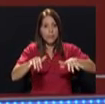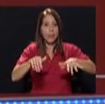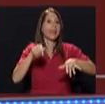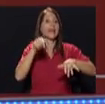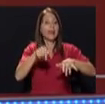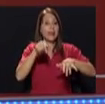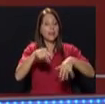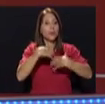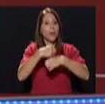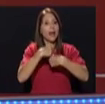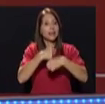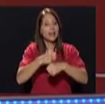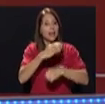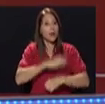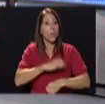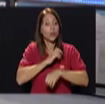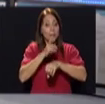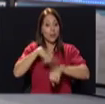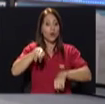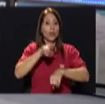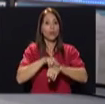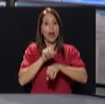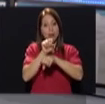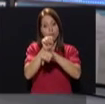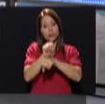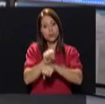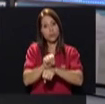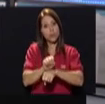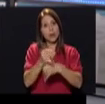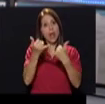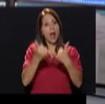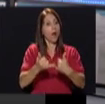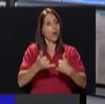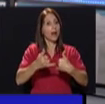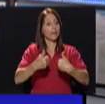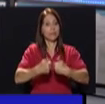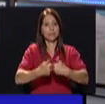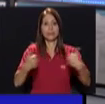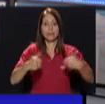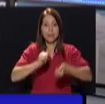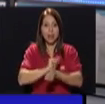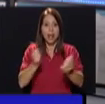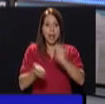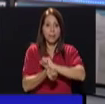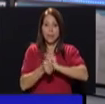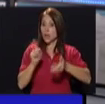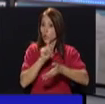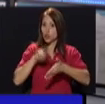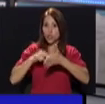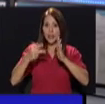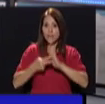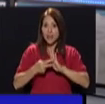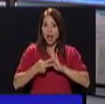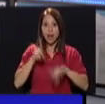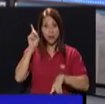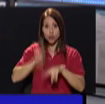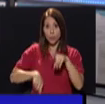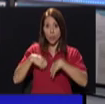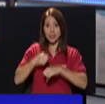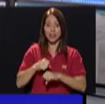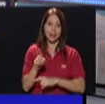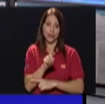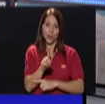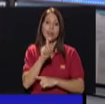va a permitir y va a cortar patrones de comportamiento natural. Entonces, no quiere decir que no se puede